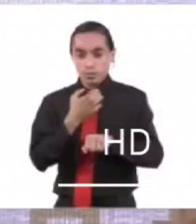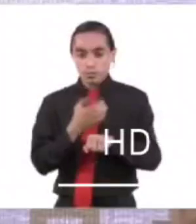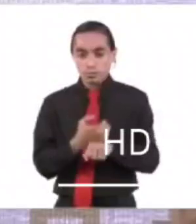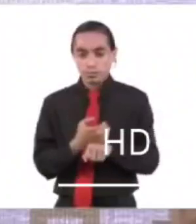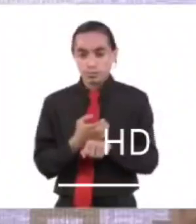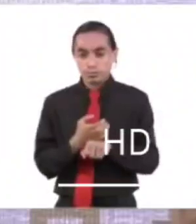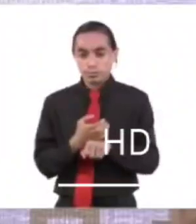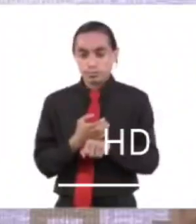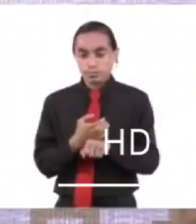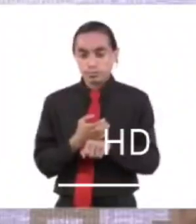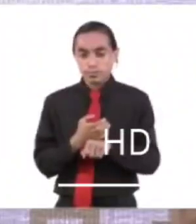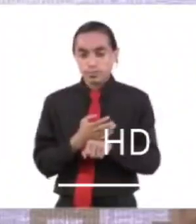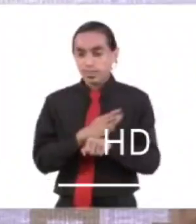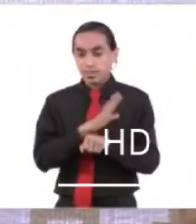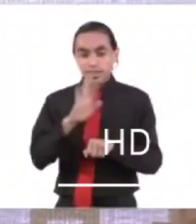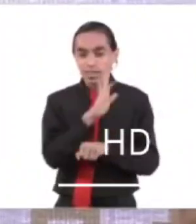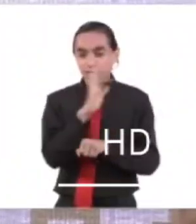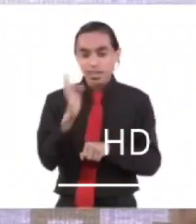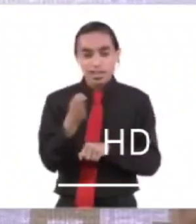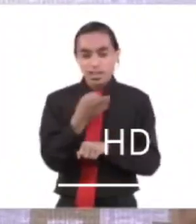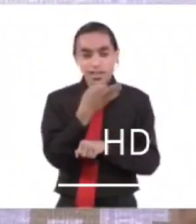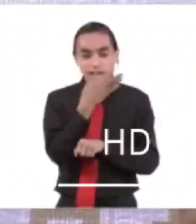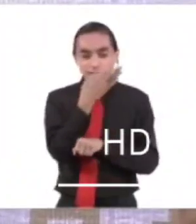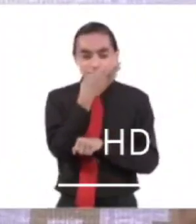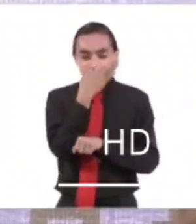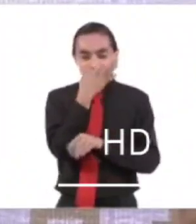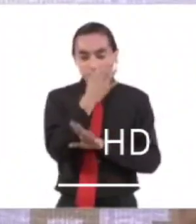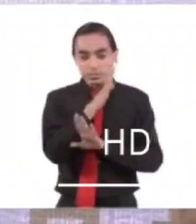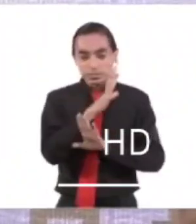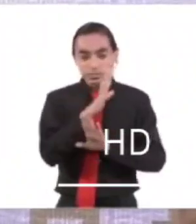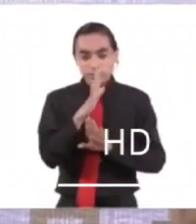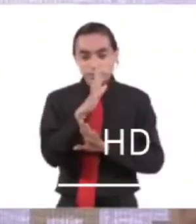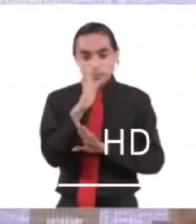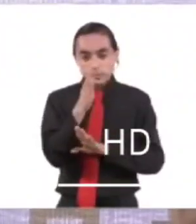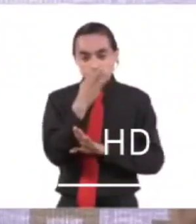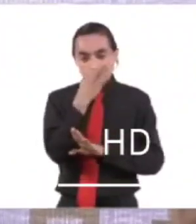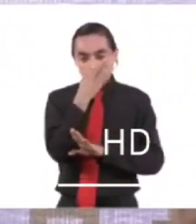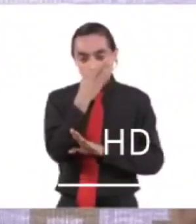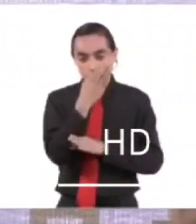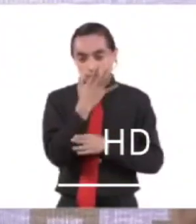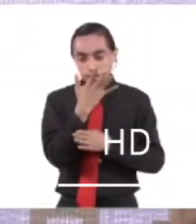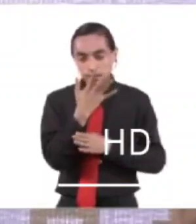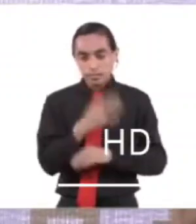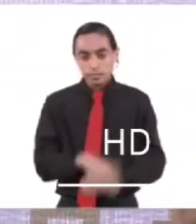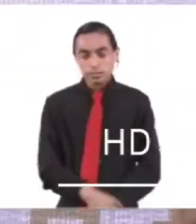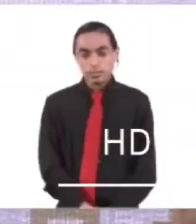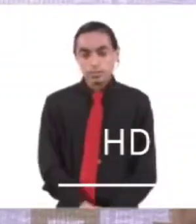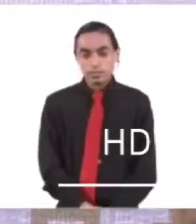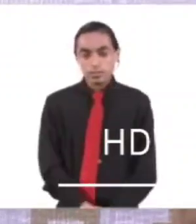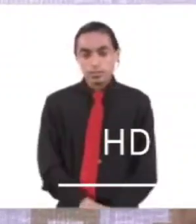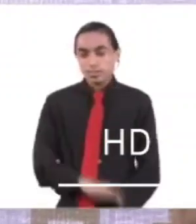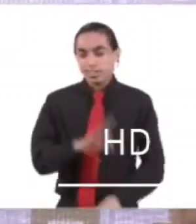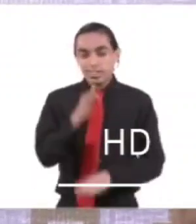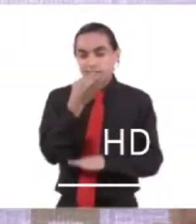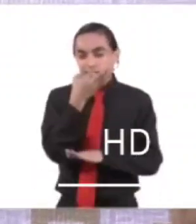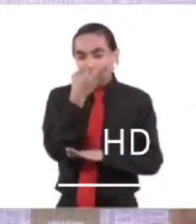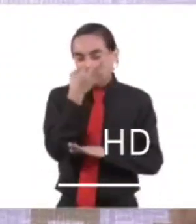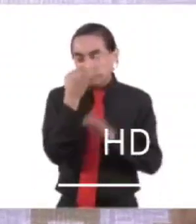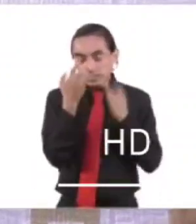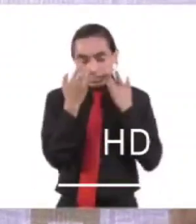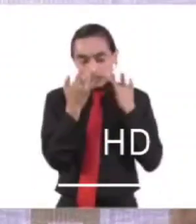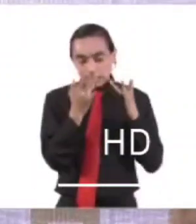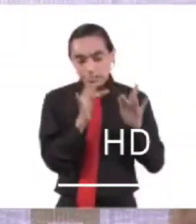compañeros, ya por salir, decíamos o dijimos, hasta aquí le dejamos en la batalla